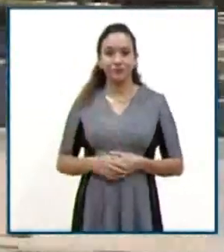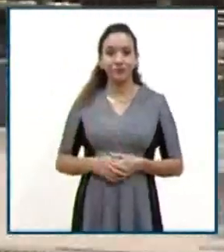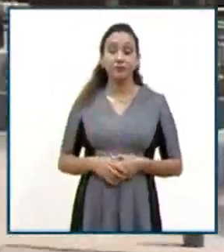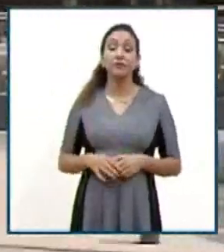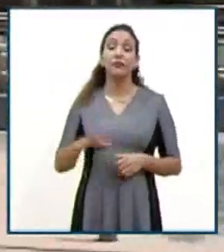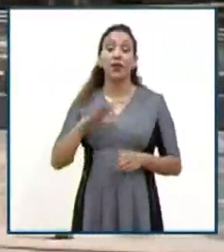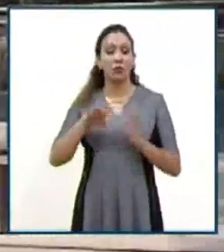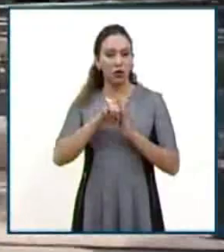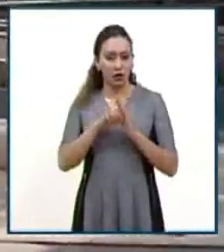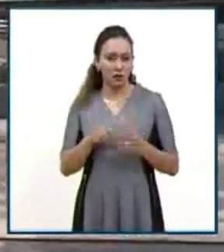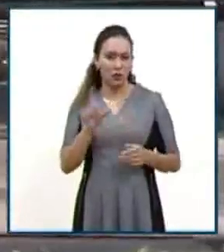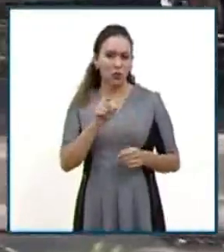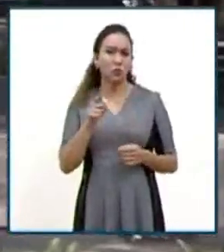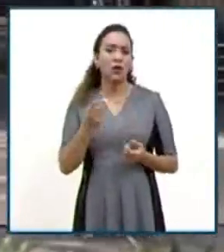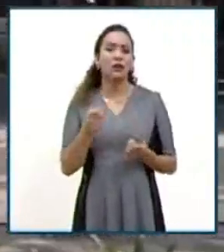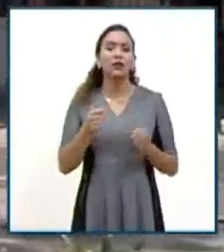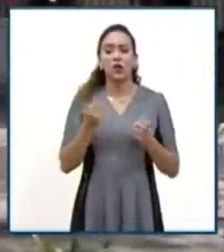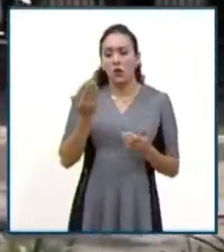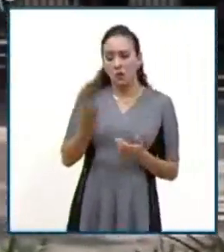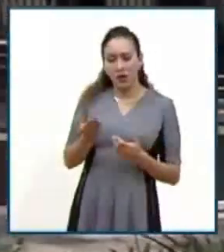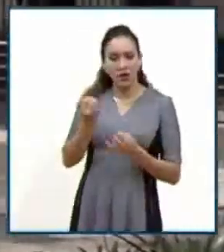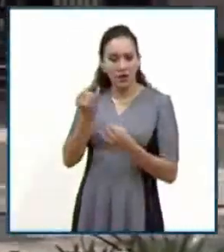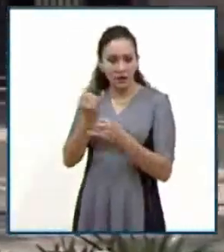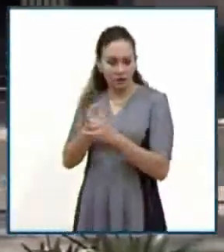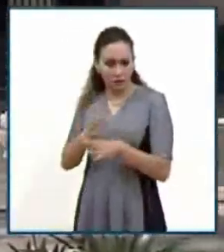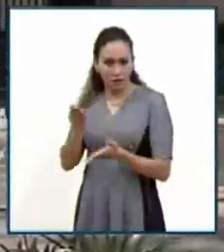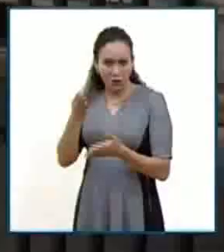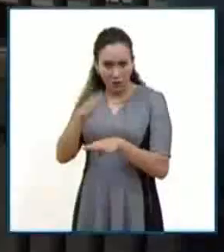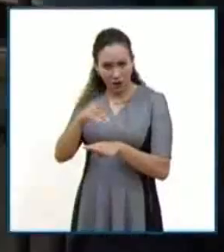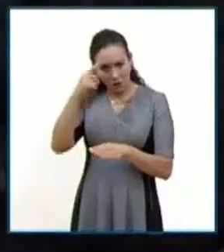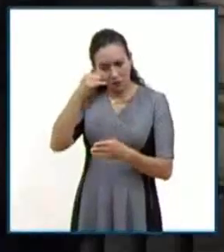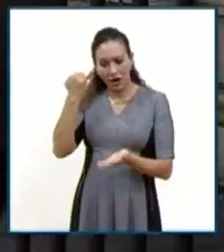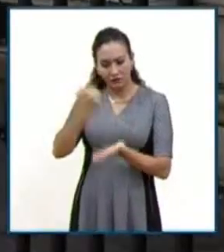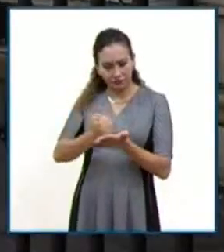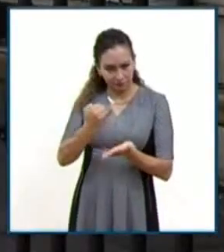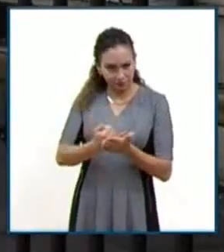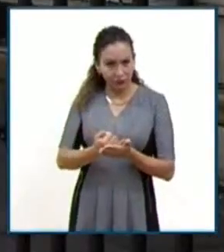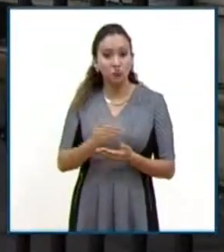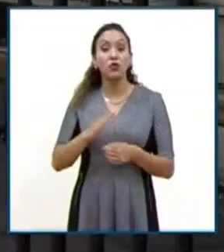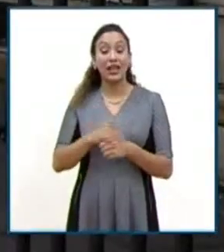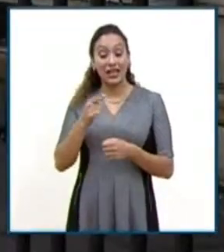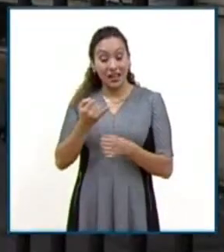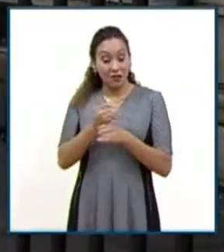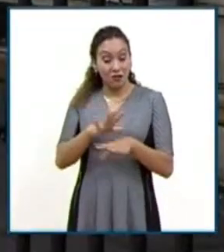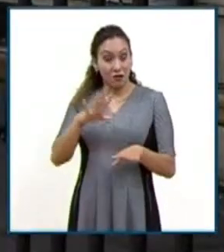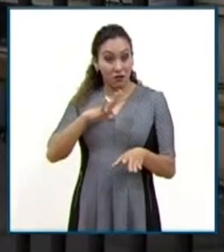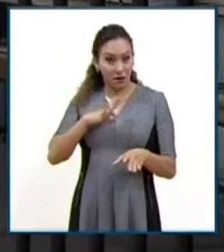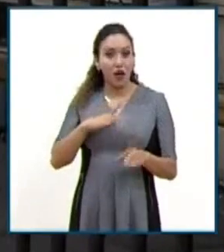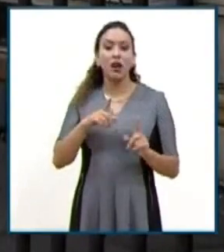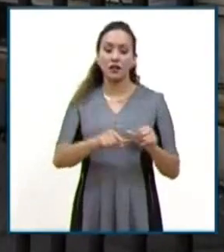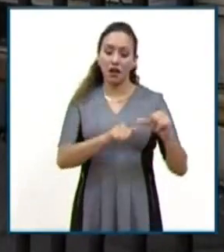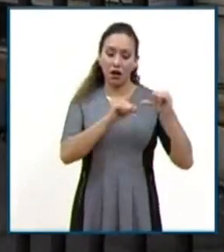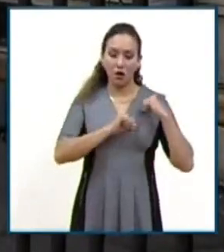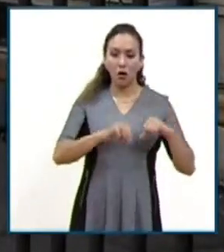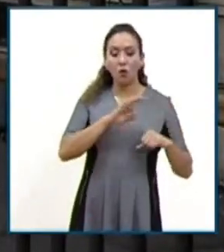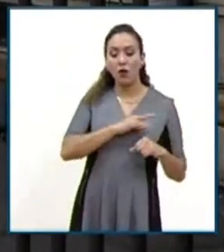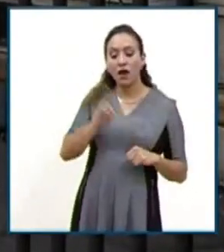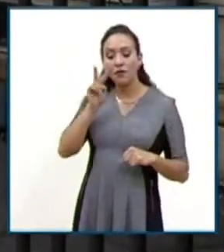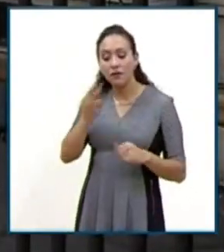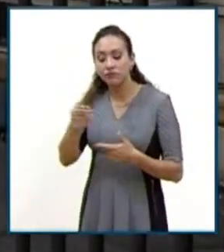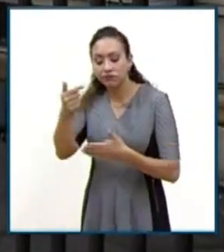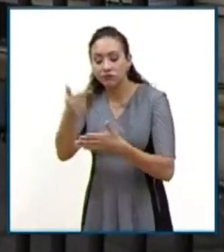encuentra solicitar información bancaria para fines fiscales, porque es a partir de esta información que la autoridad puede cumplir con su función de